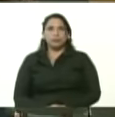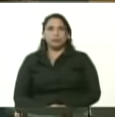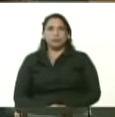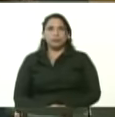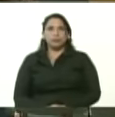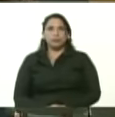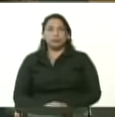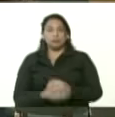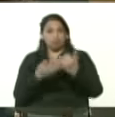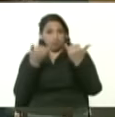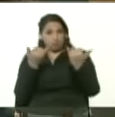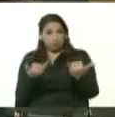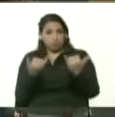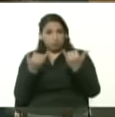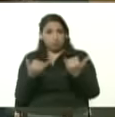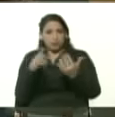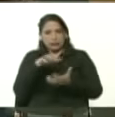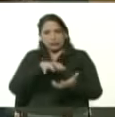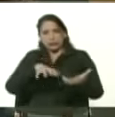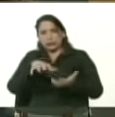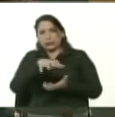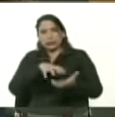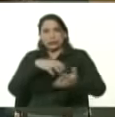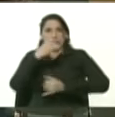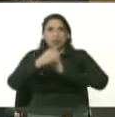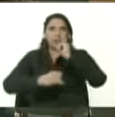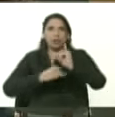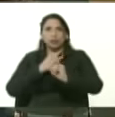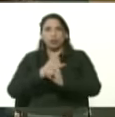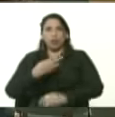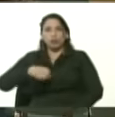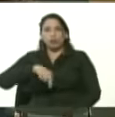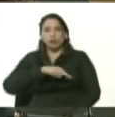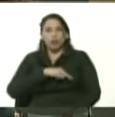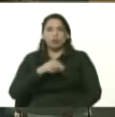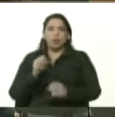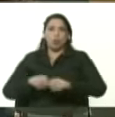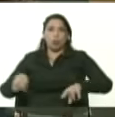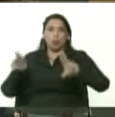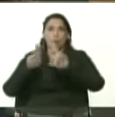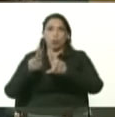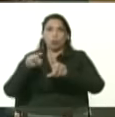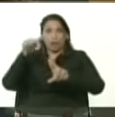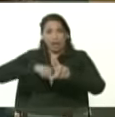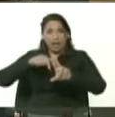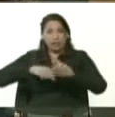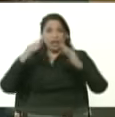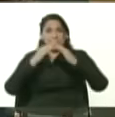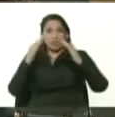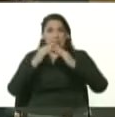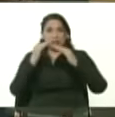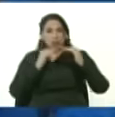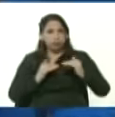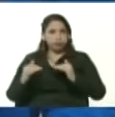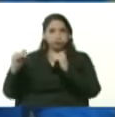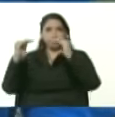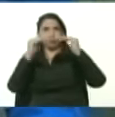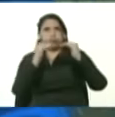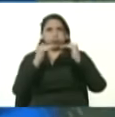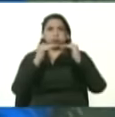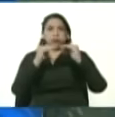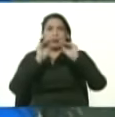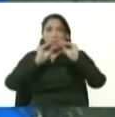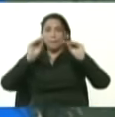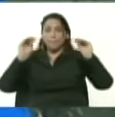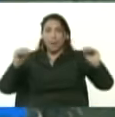En la actual coyuntura internacional, nuestra organización, esta Casa Común, está llamada a